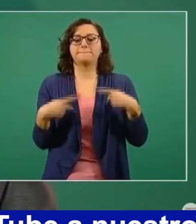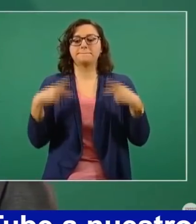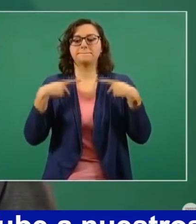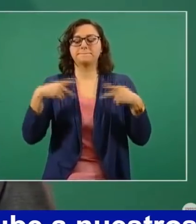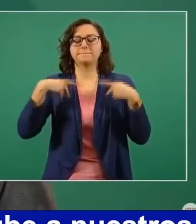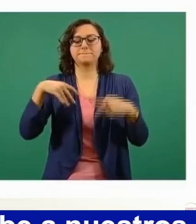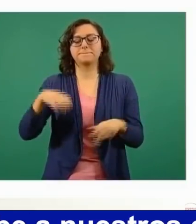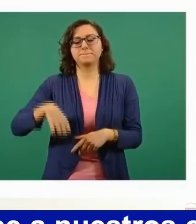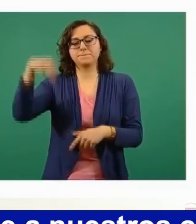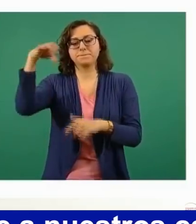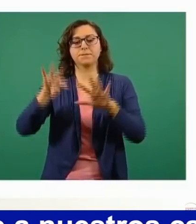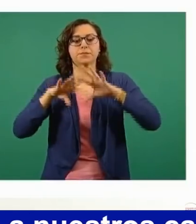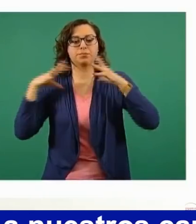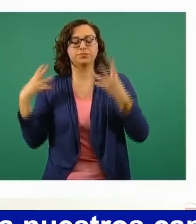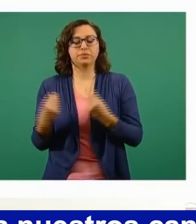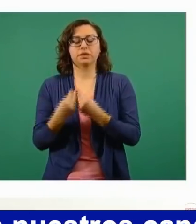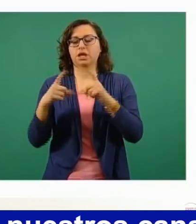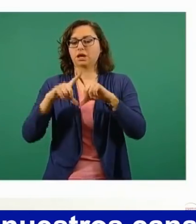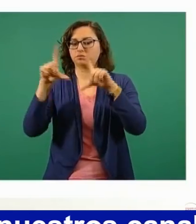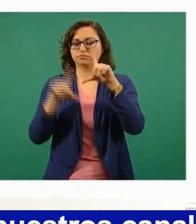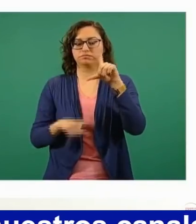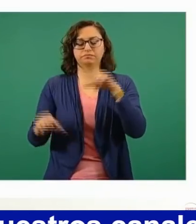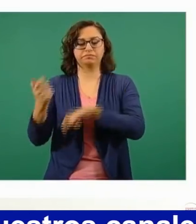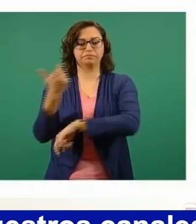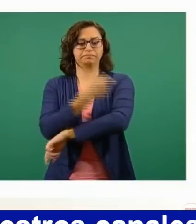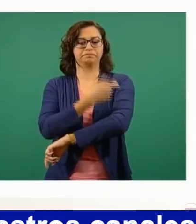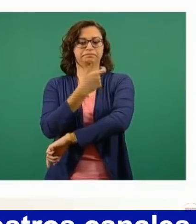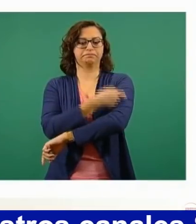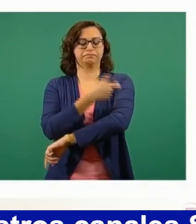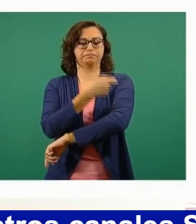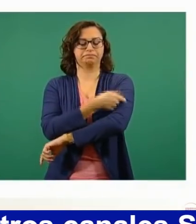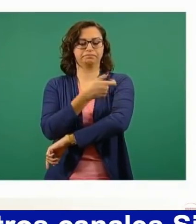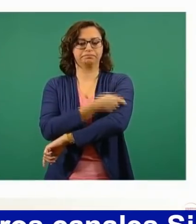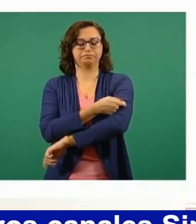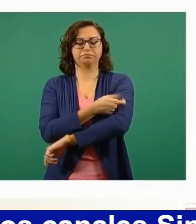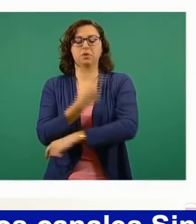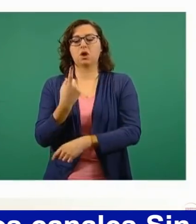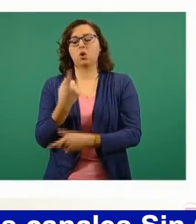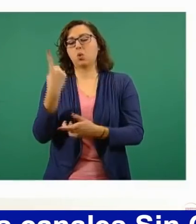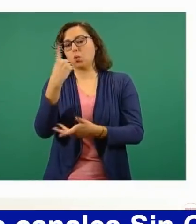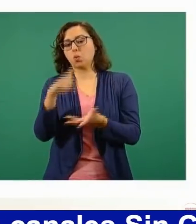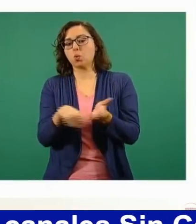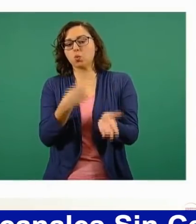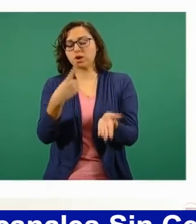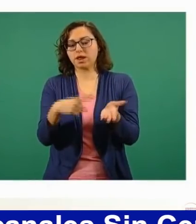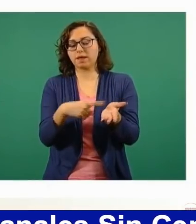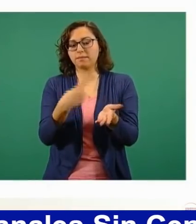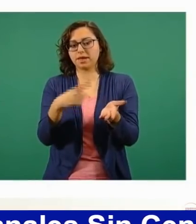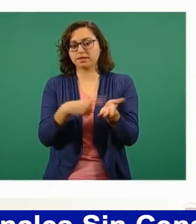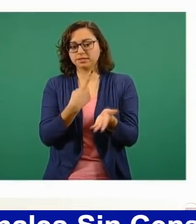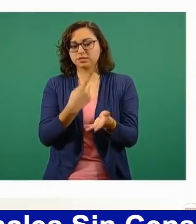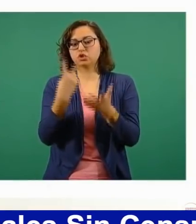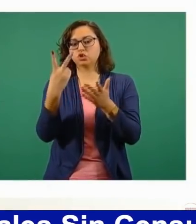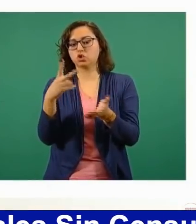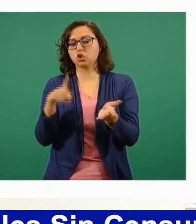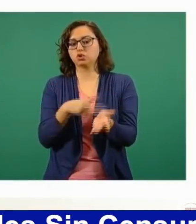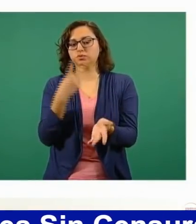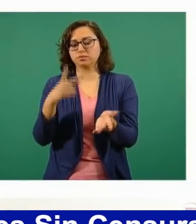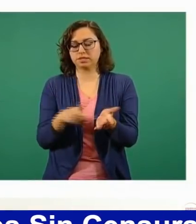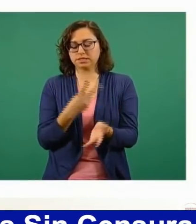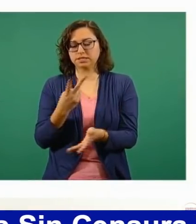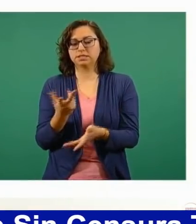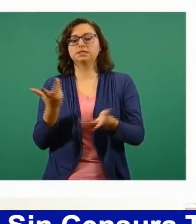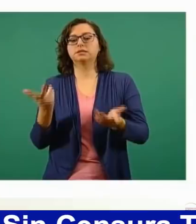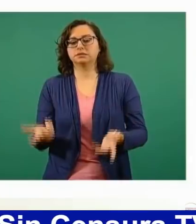adultas mayores que en todo el país han sido vacunadas, ya sea del esquema completo, algunas de ellas, 3